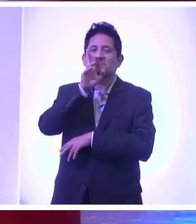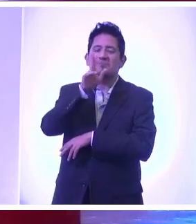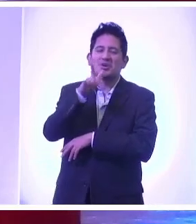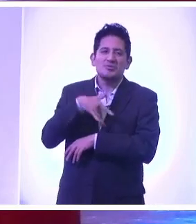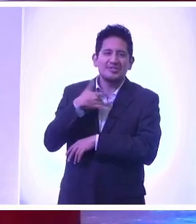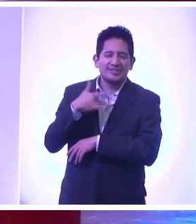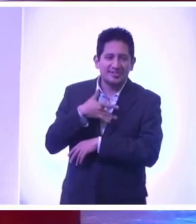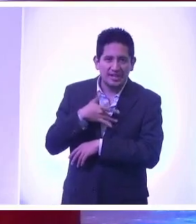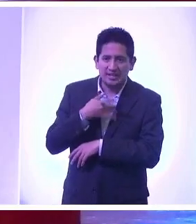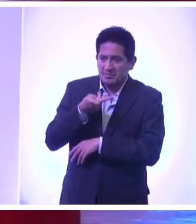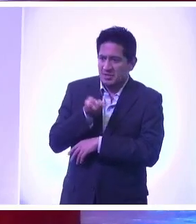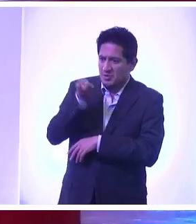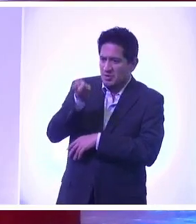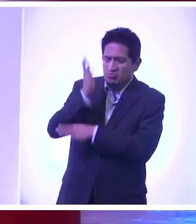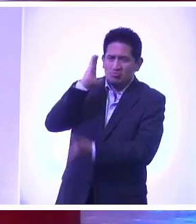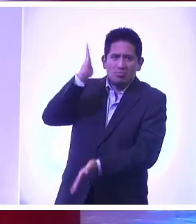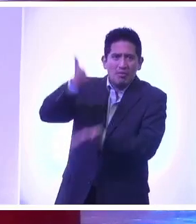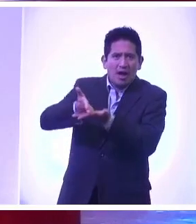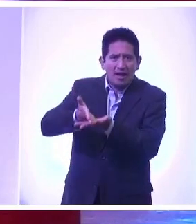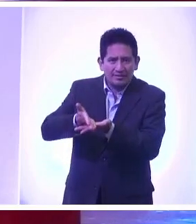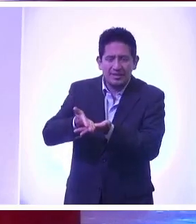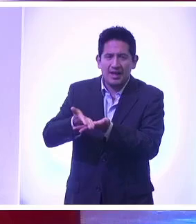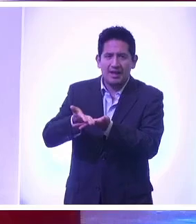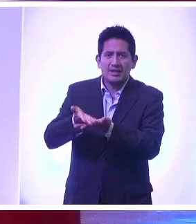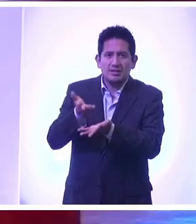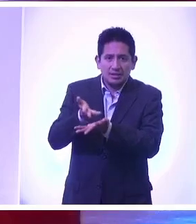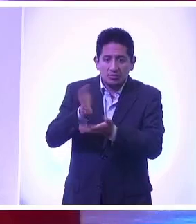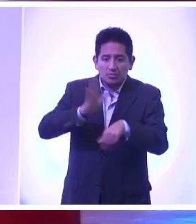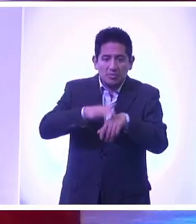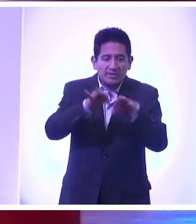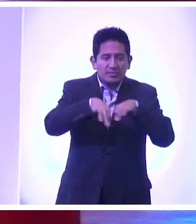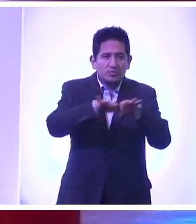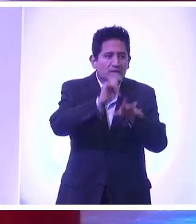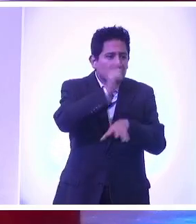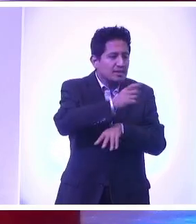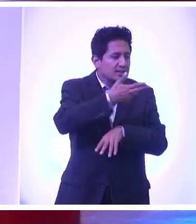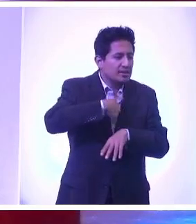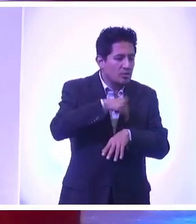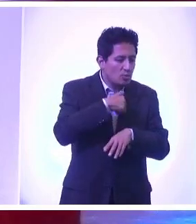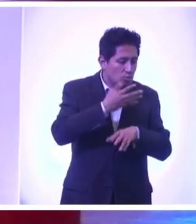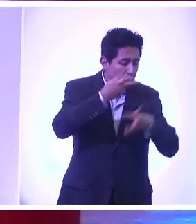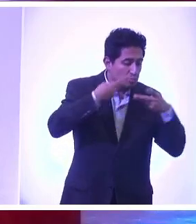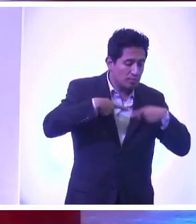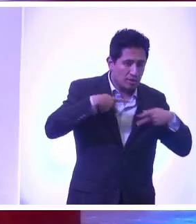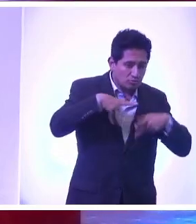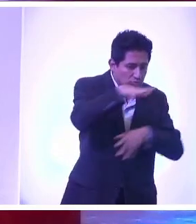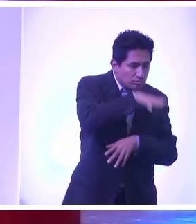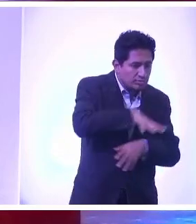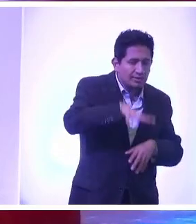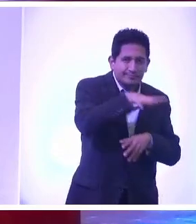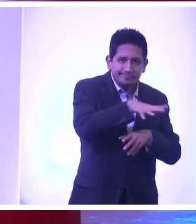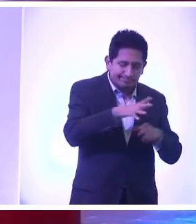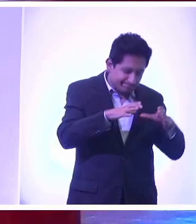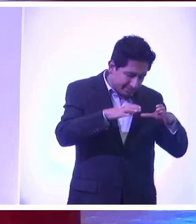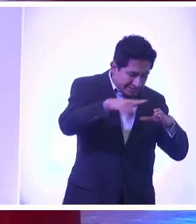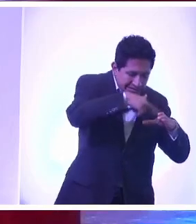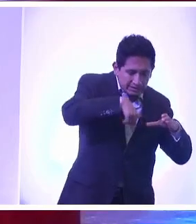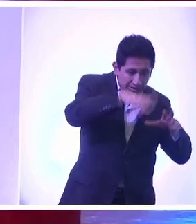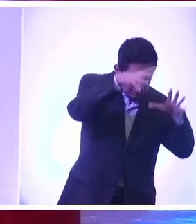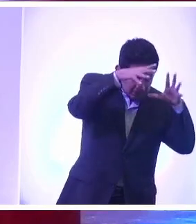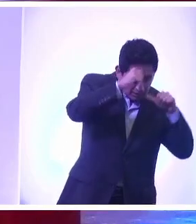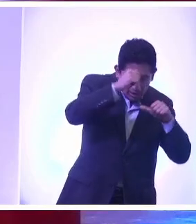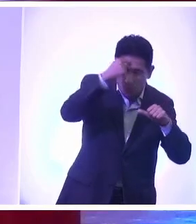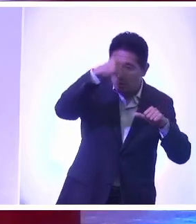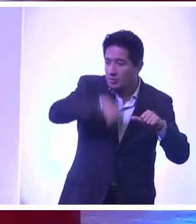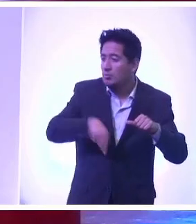acabarlo y una forma importante para acabarlo es ponernos de acuerdo y otra forma importante de acabarlo Es que la innovación y la tecnología